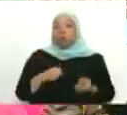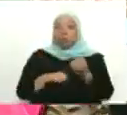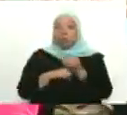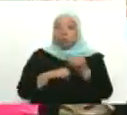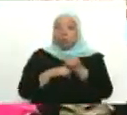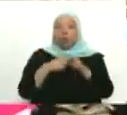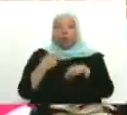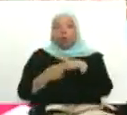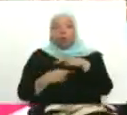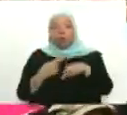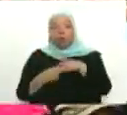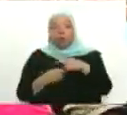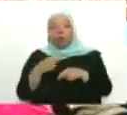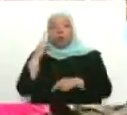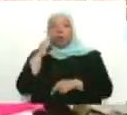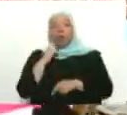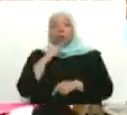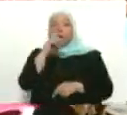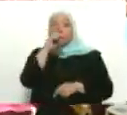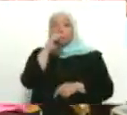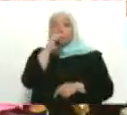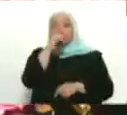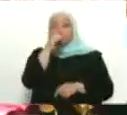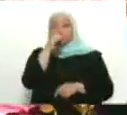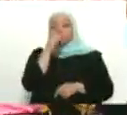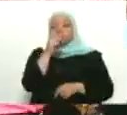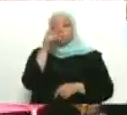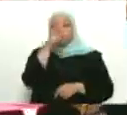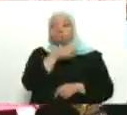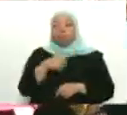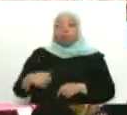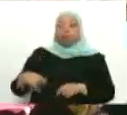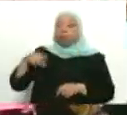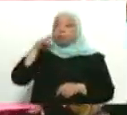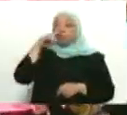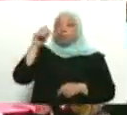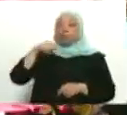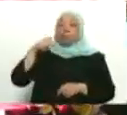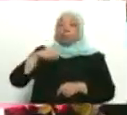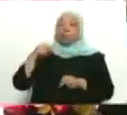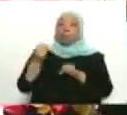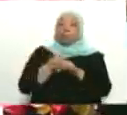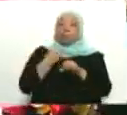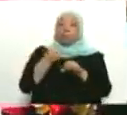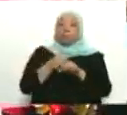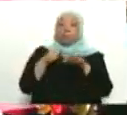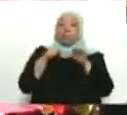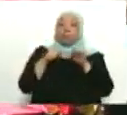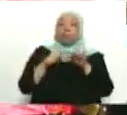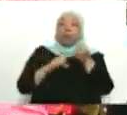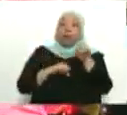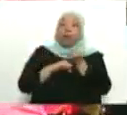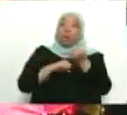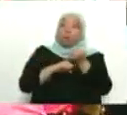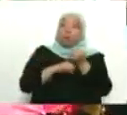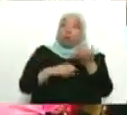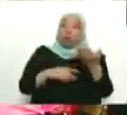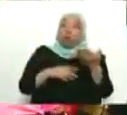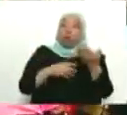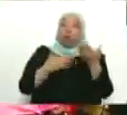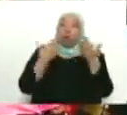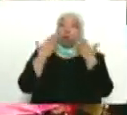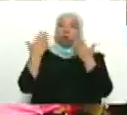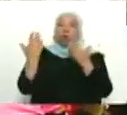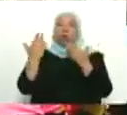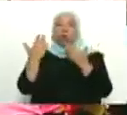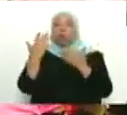con la revolución bolivariana. Para decirle al presidente Nicolás Maduro que aquí estamos con él, respaldándolo.